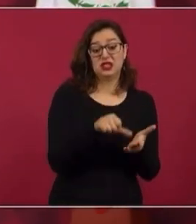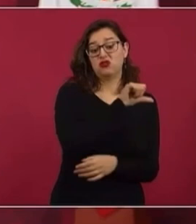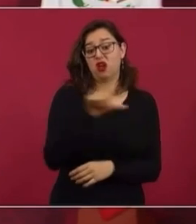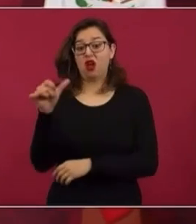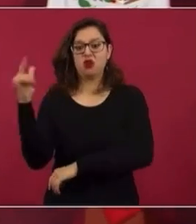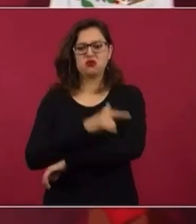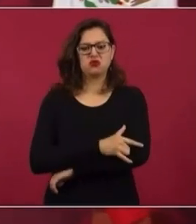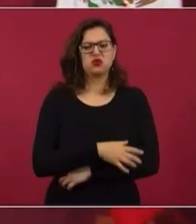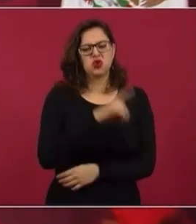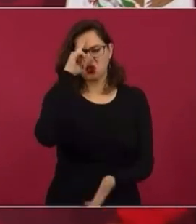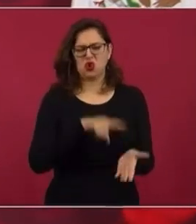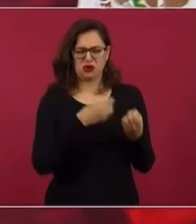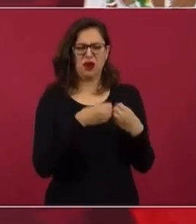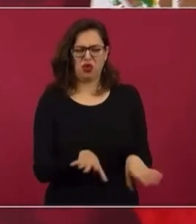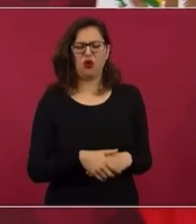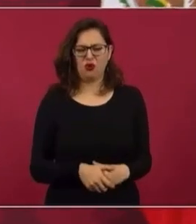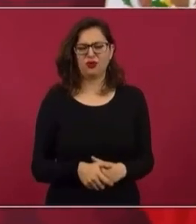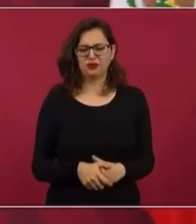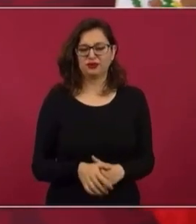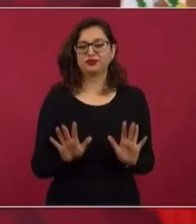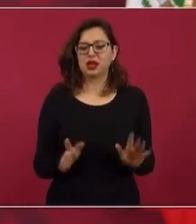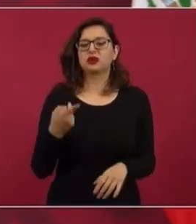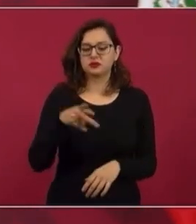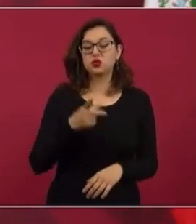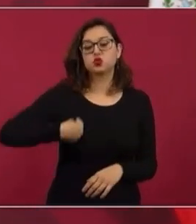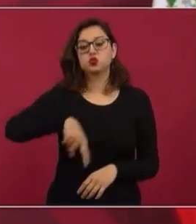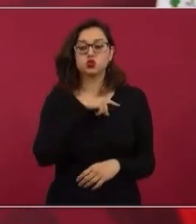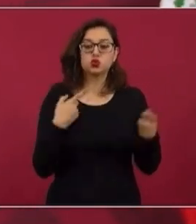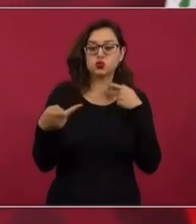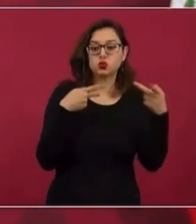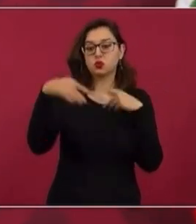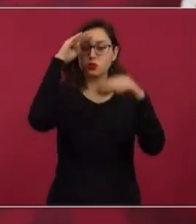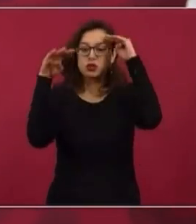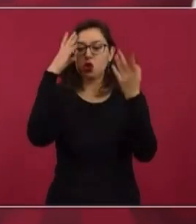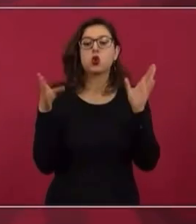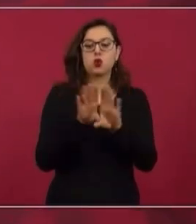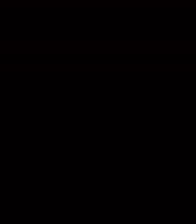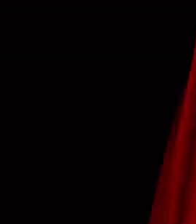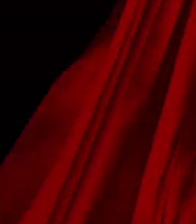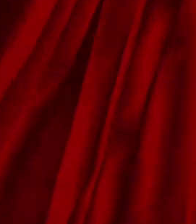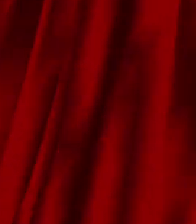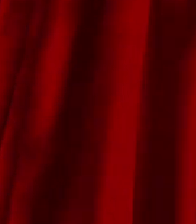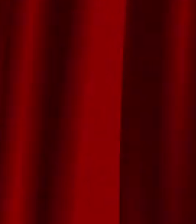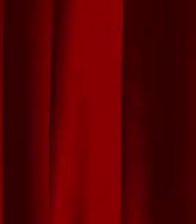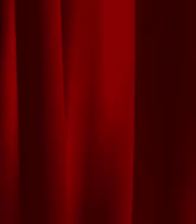Blanes. Yo creo que se perdió el vocero, pero estamos procurando acortar el tiempo, la distancia.